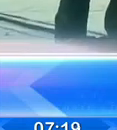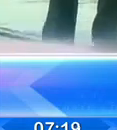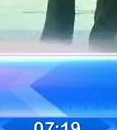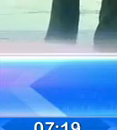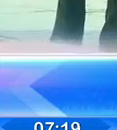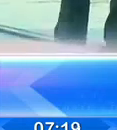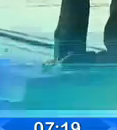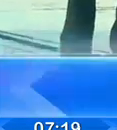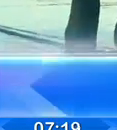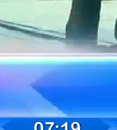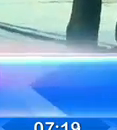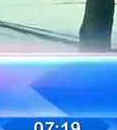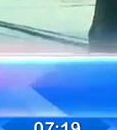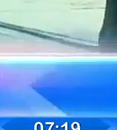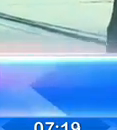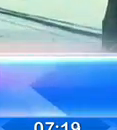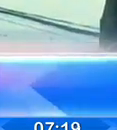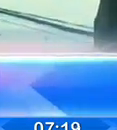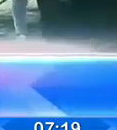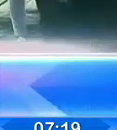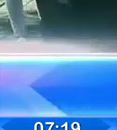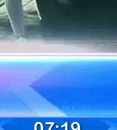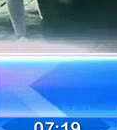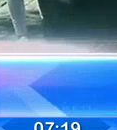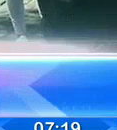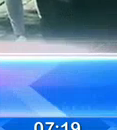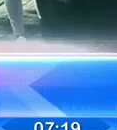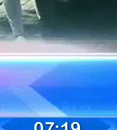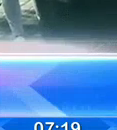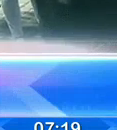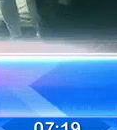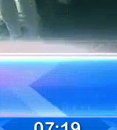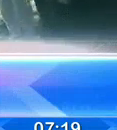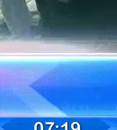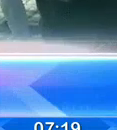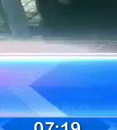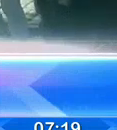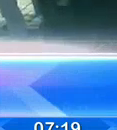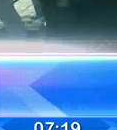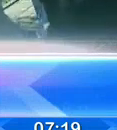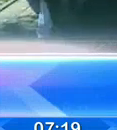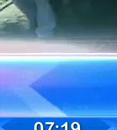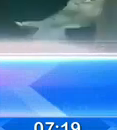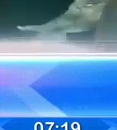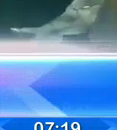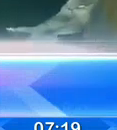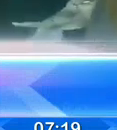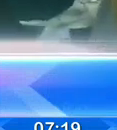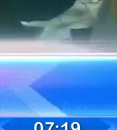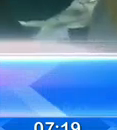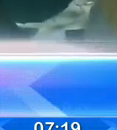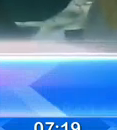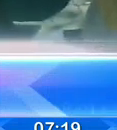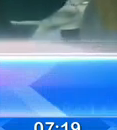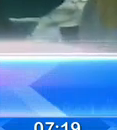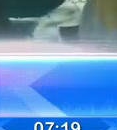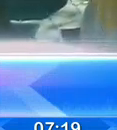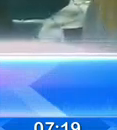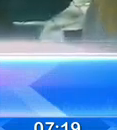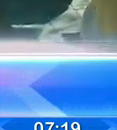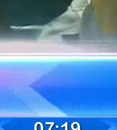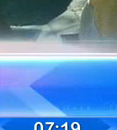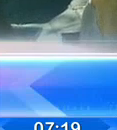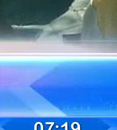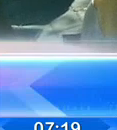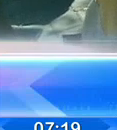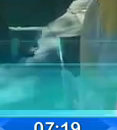realizó inspecciones en el sur de Quito para evitar el trabajo infantil en la vía pública. Estas y otras informaciones al retornar en esta emisión